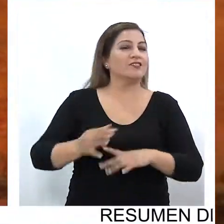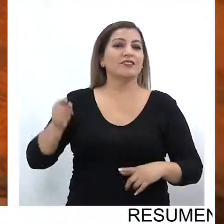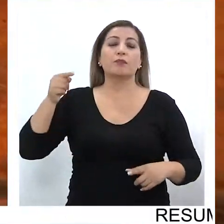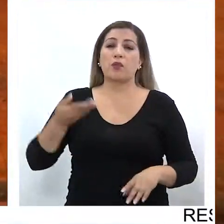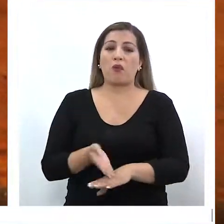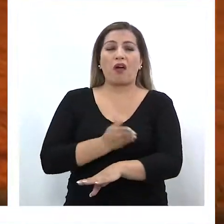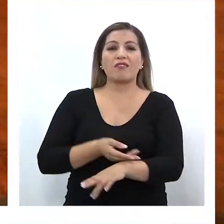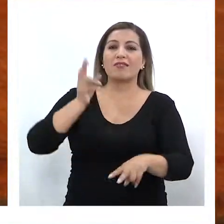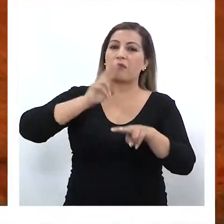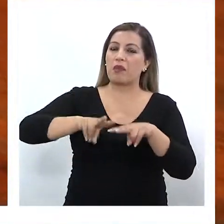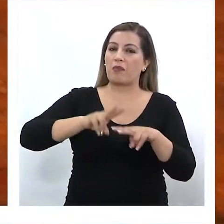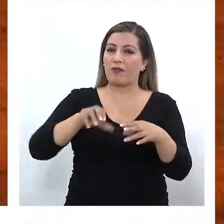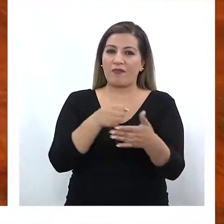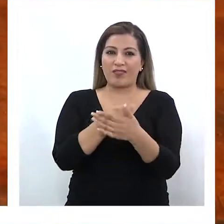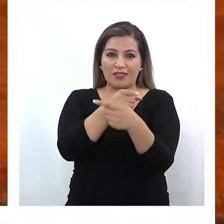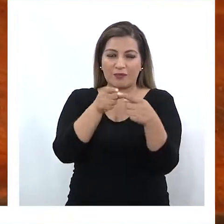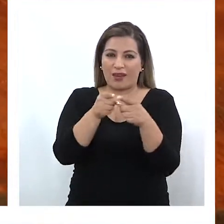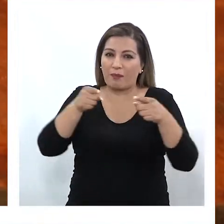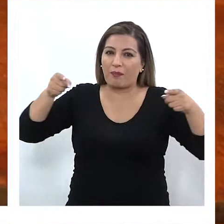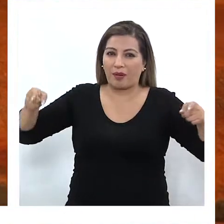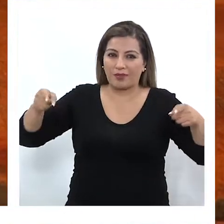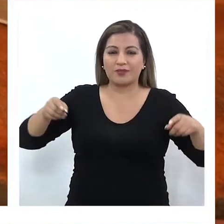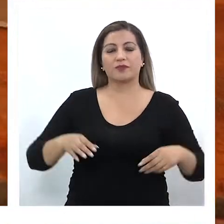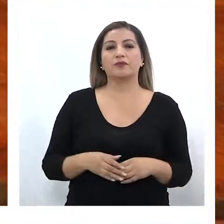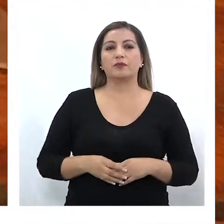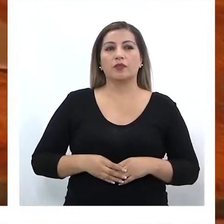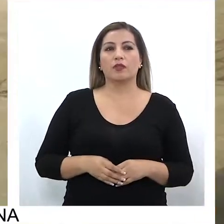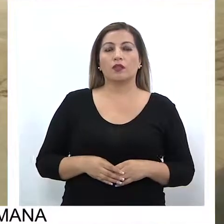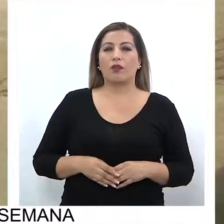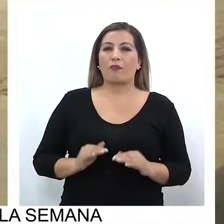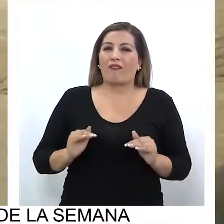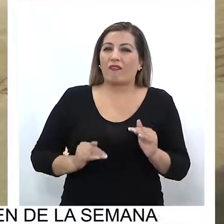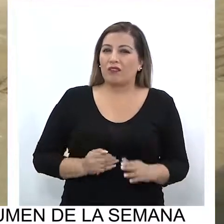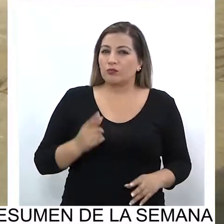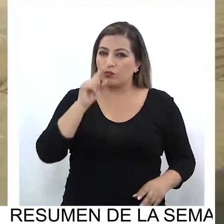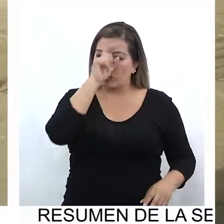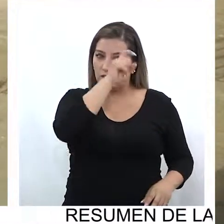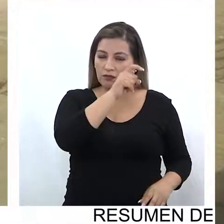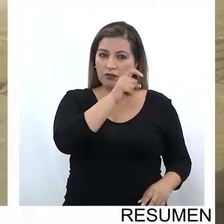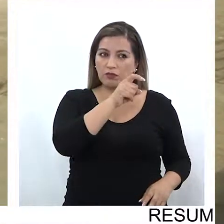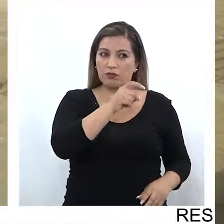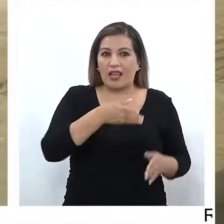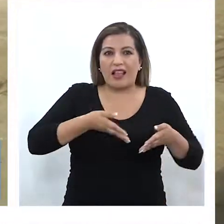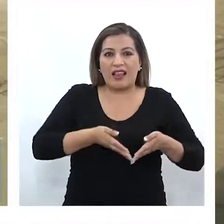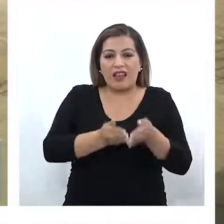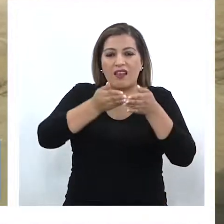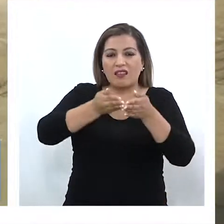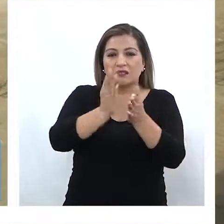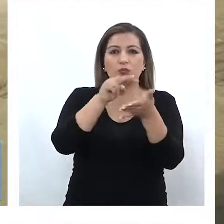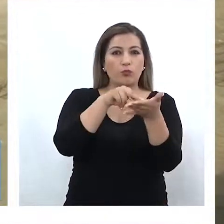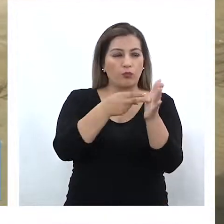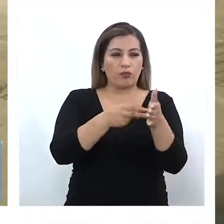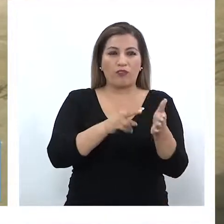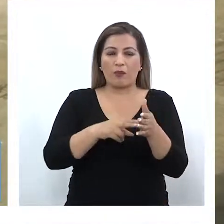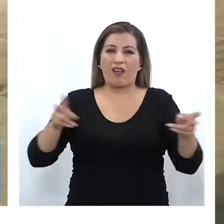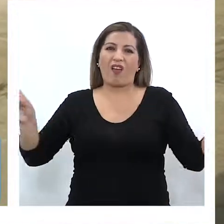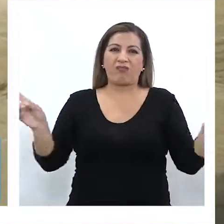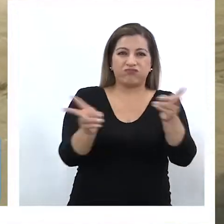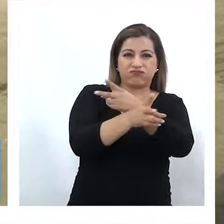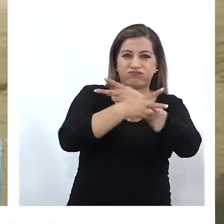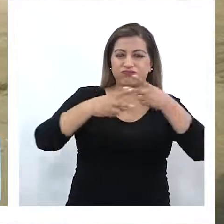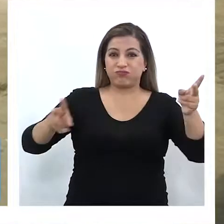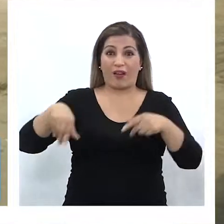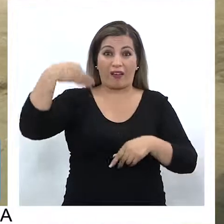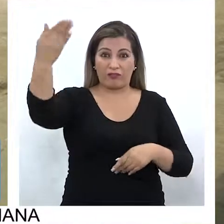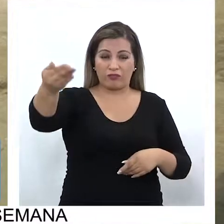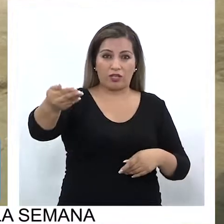preparados para este fin de semana largo. Está un poquito complicado porque varias de las lanchas tuvieron problemas con el viento fuerte que hubo